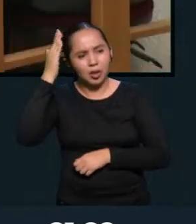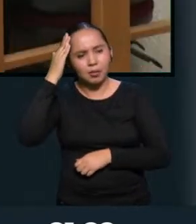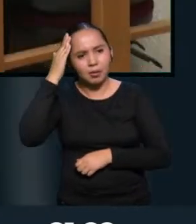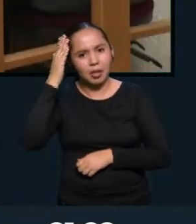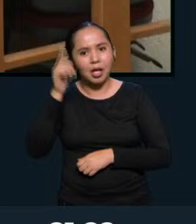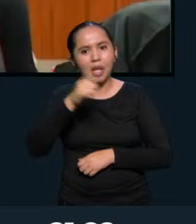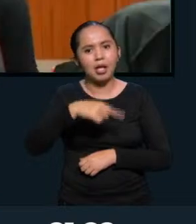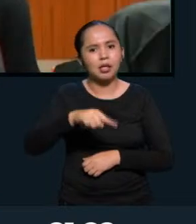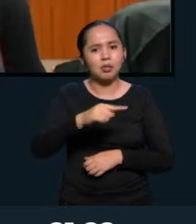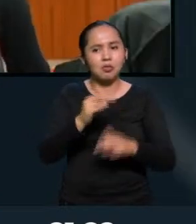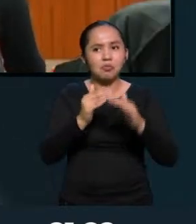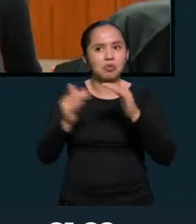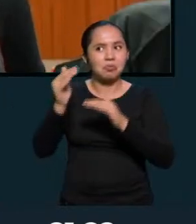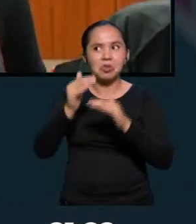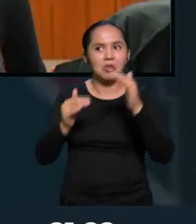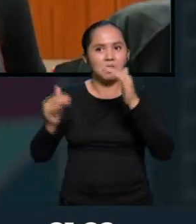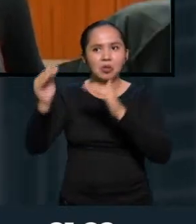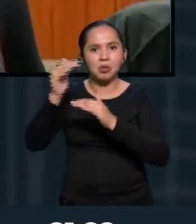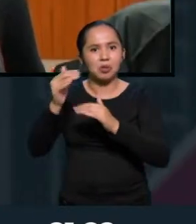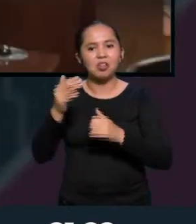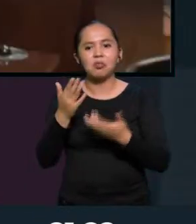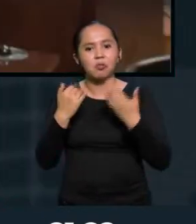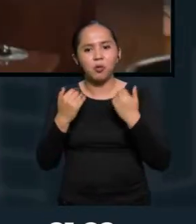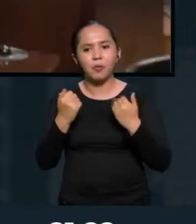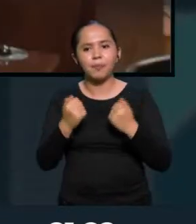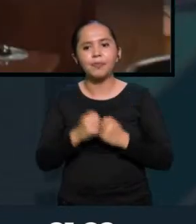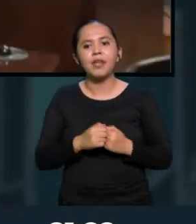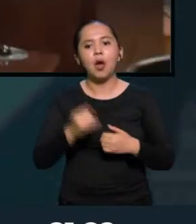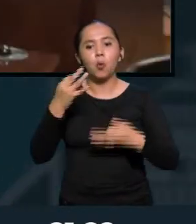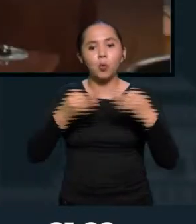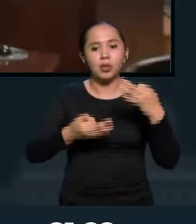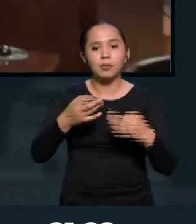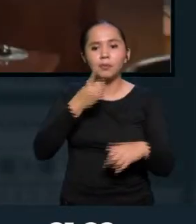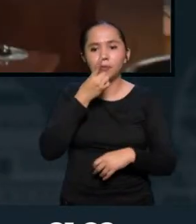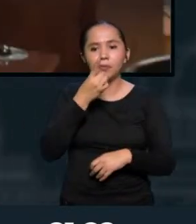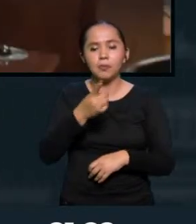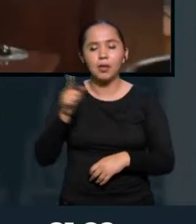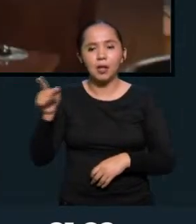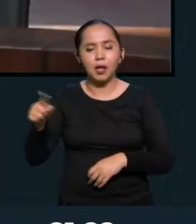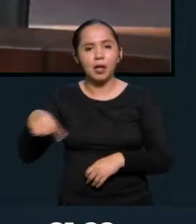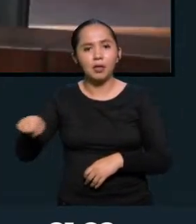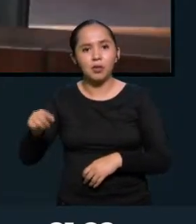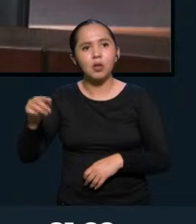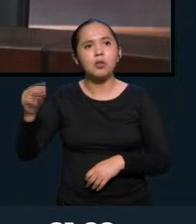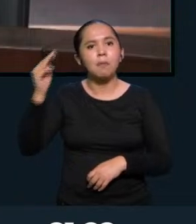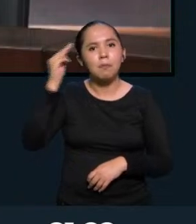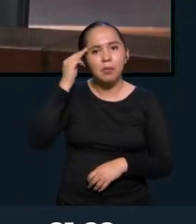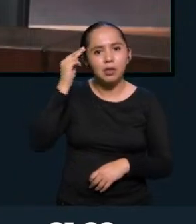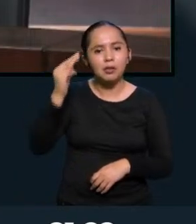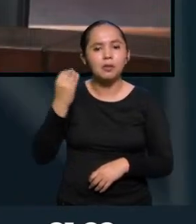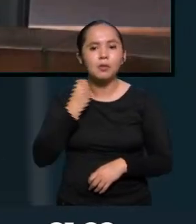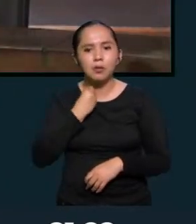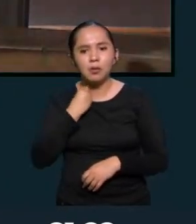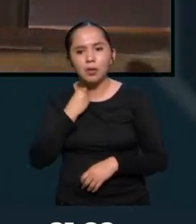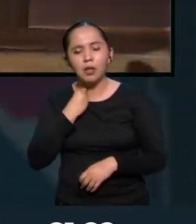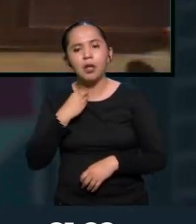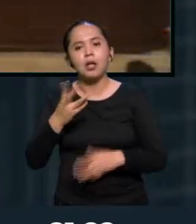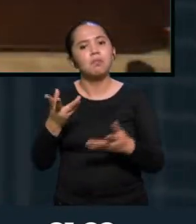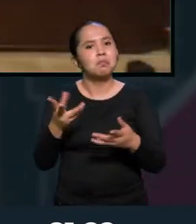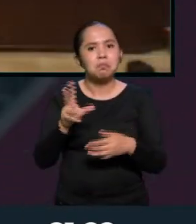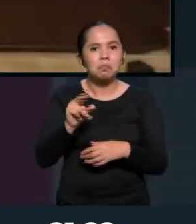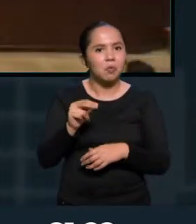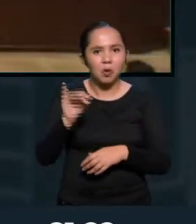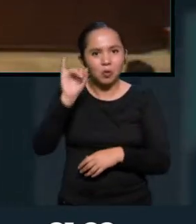un jerárquico superior, según lo que ellos mismos dicen. O sea, los jueces dicen que los magistrados y los ministros no son sus jefes, los magistrados dicen que los